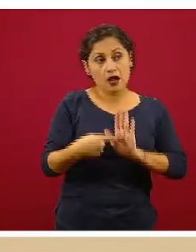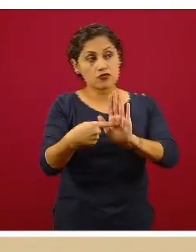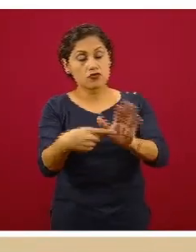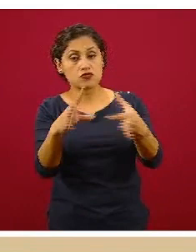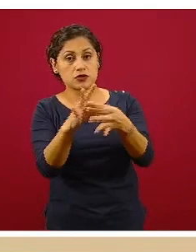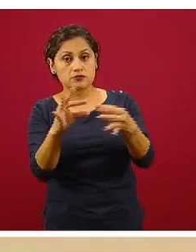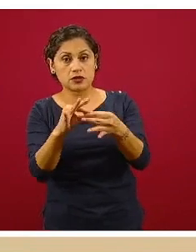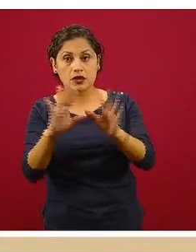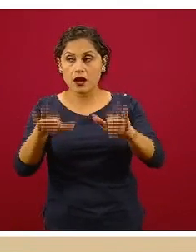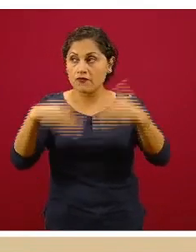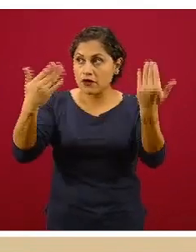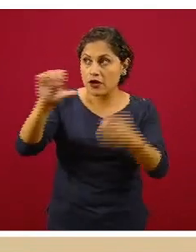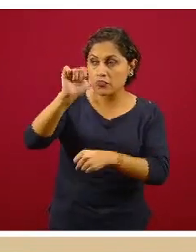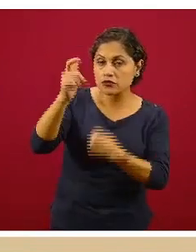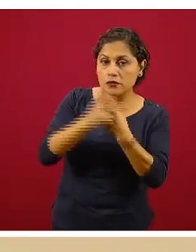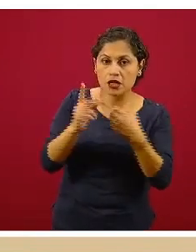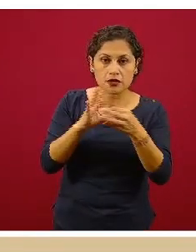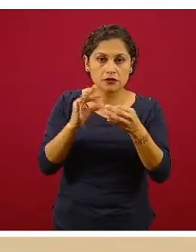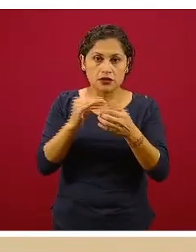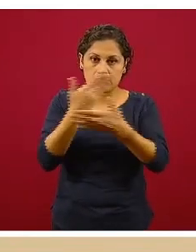sí, y es esta.